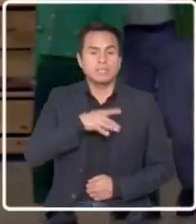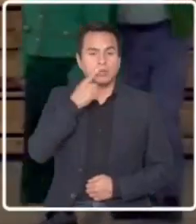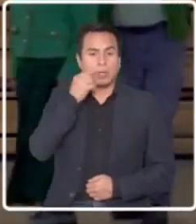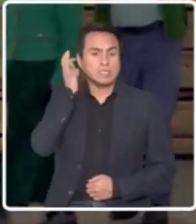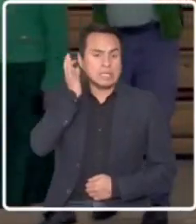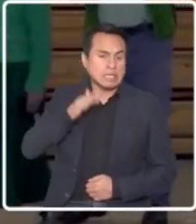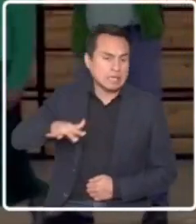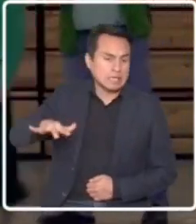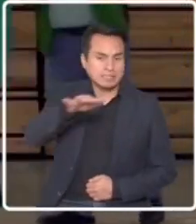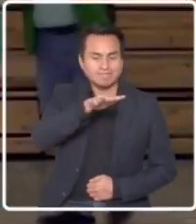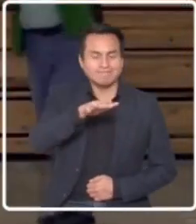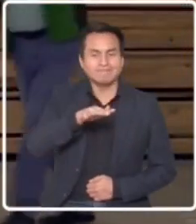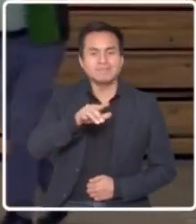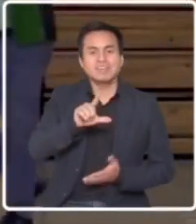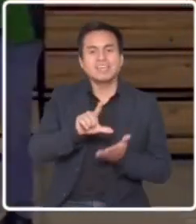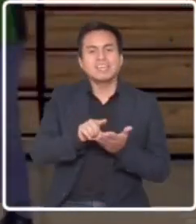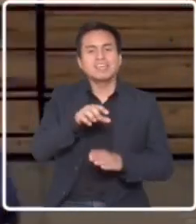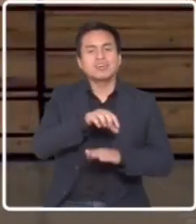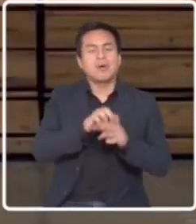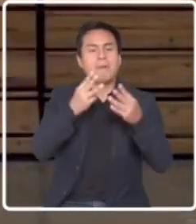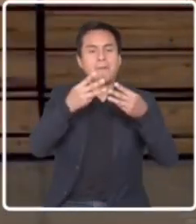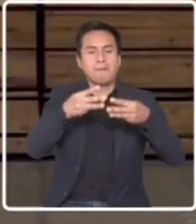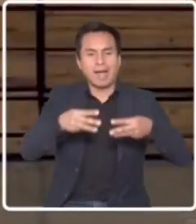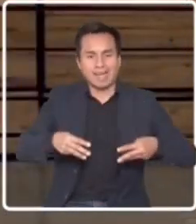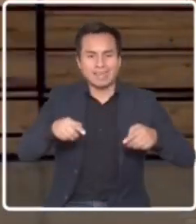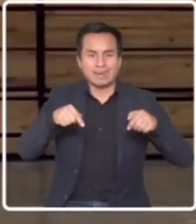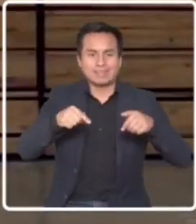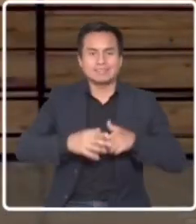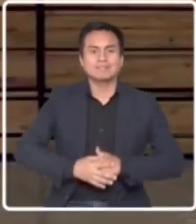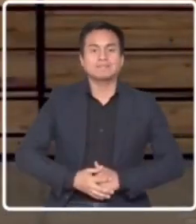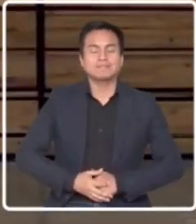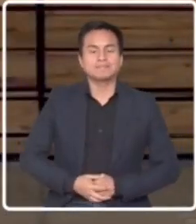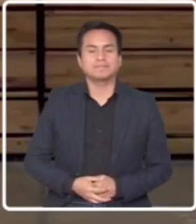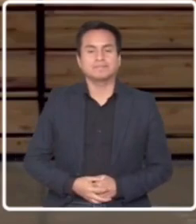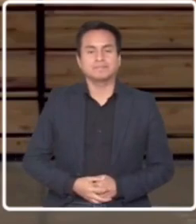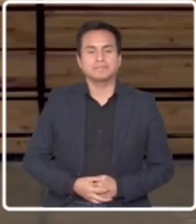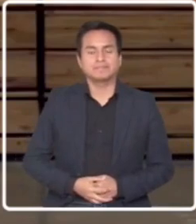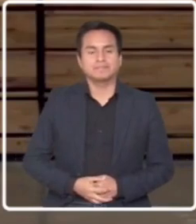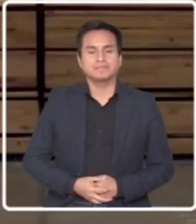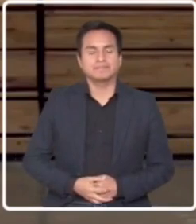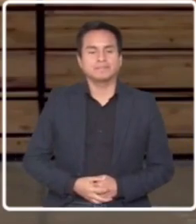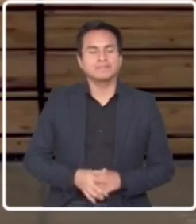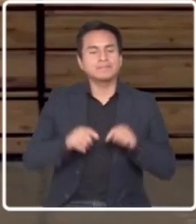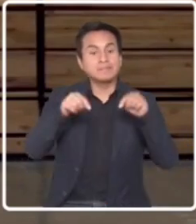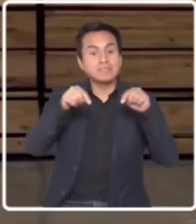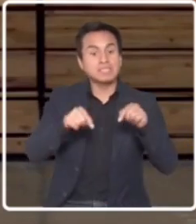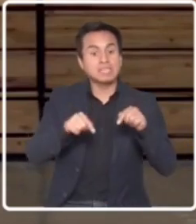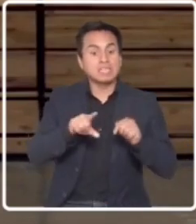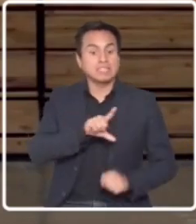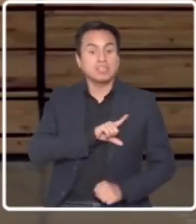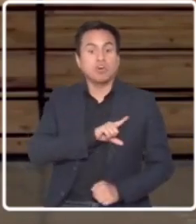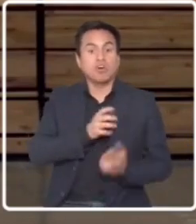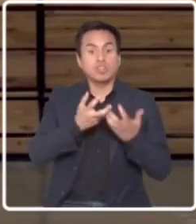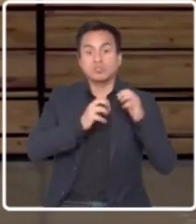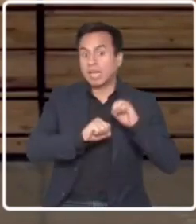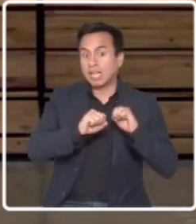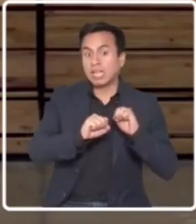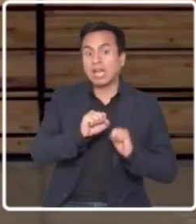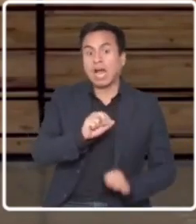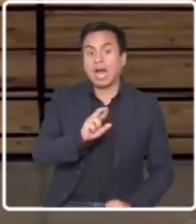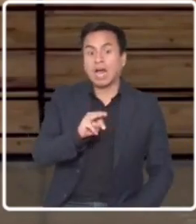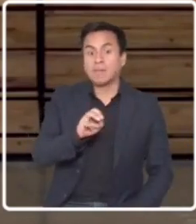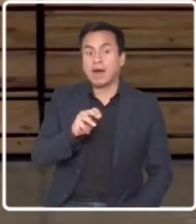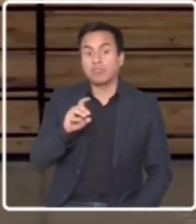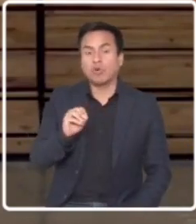chilenos y chilenas, desde la región de Magallanes, desde el Liceo Industrial Armando